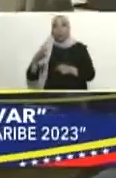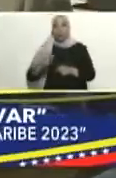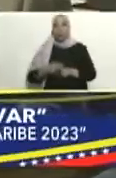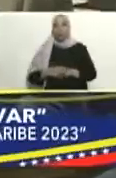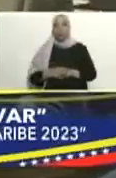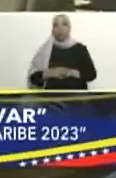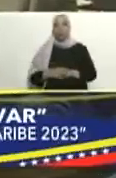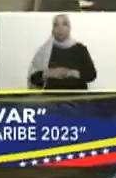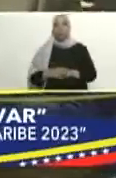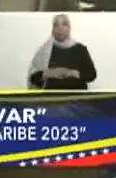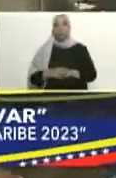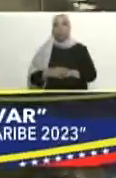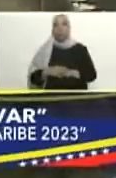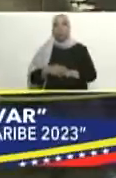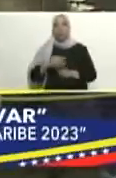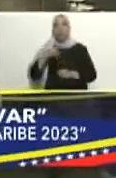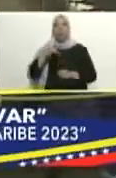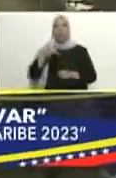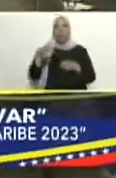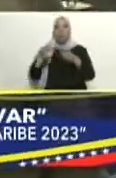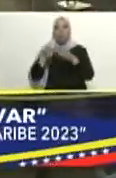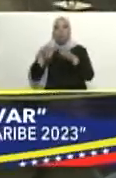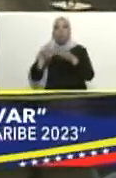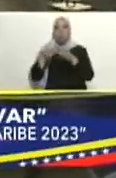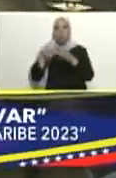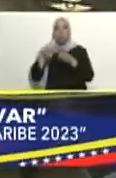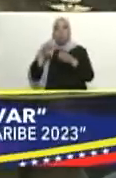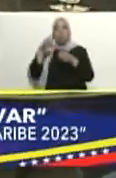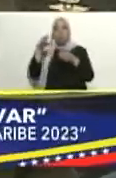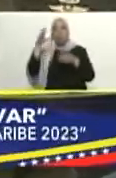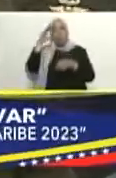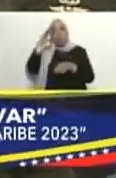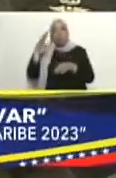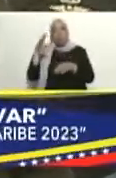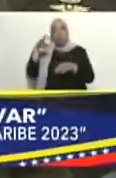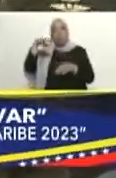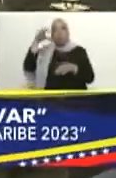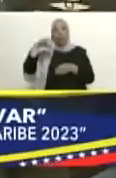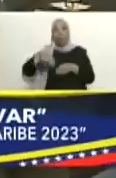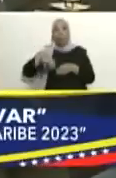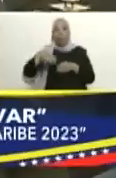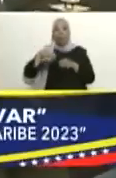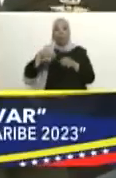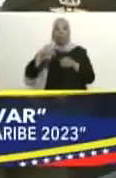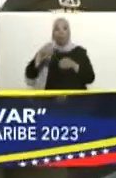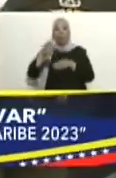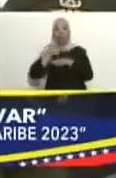componentes de la Milicia Nacional Bolivariana, miembros del Estado Mayor Superior